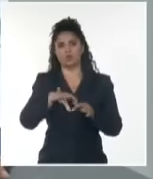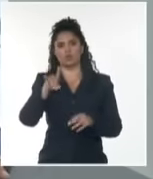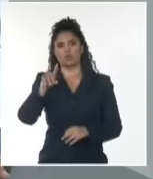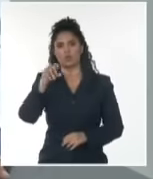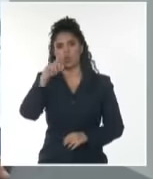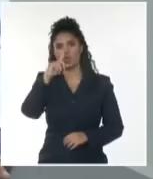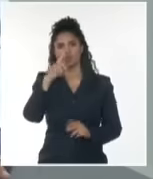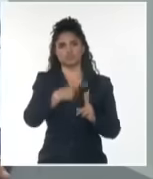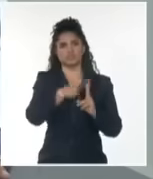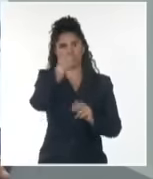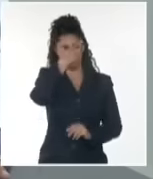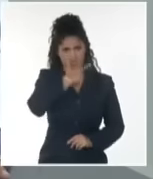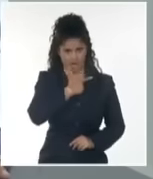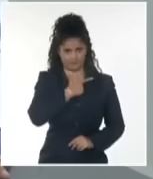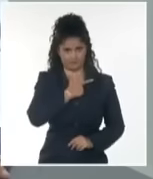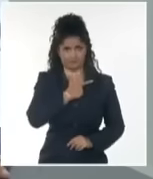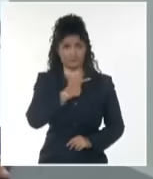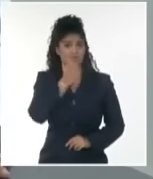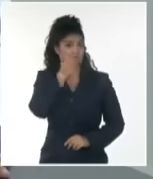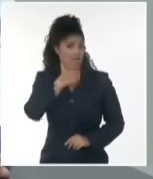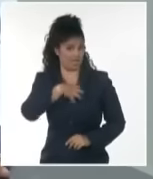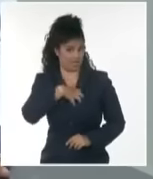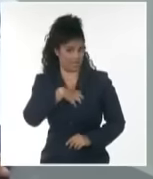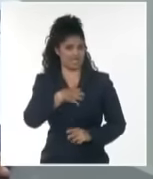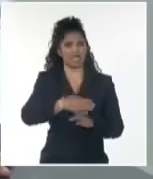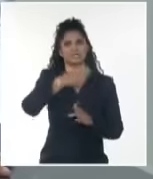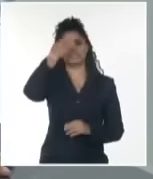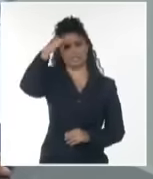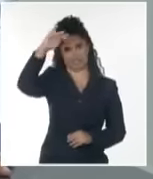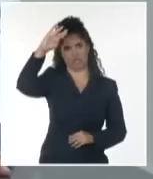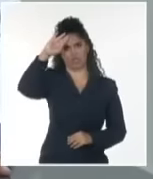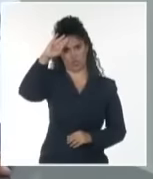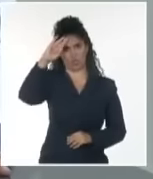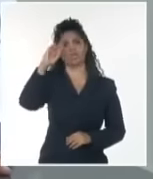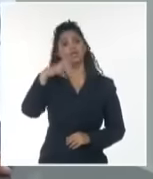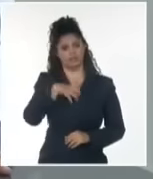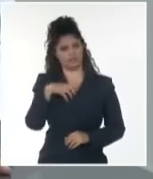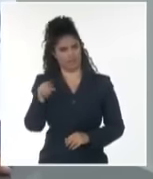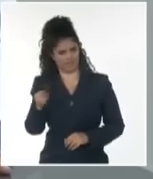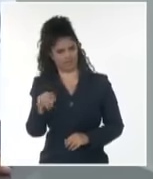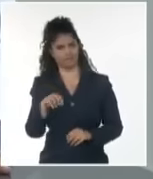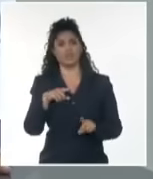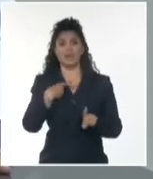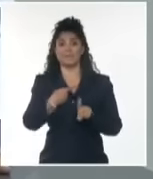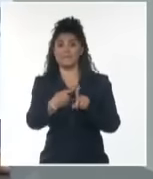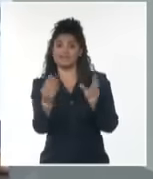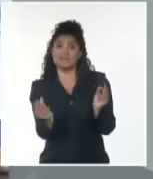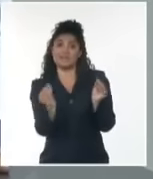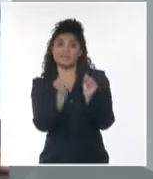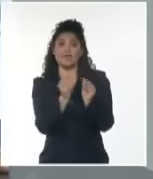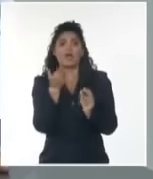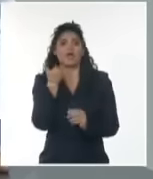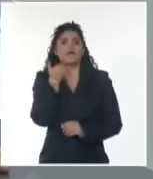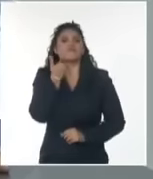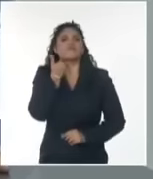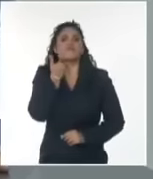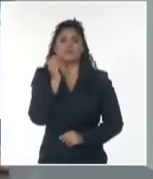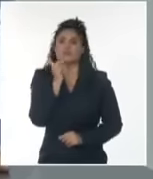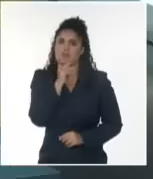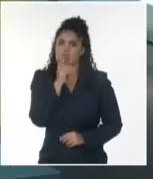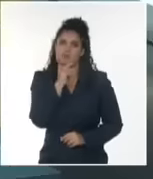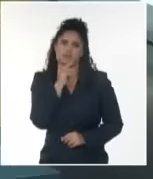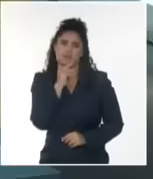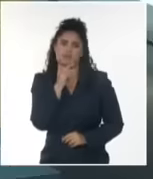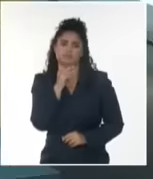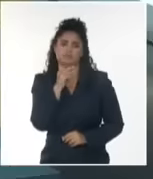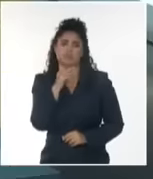región de Santiago de Cuba, la ciudad de Santiago de Cuba. Y transmite también la fiebre amarilla, que es una enfermedad eliminada de nuestro país. Ese es el mosquito